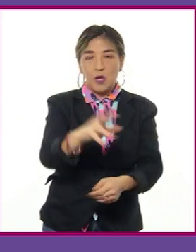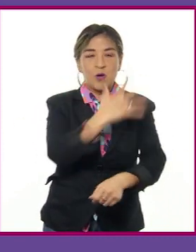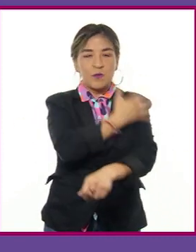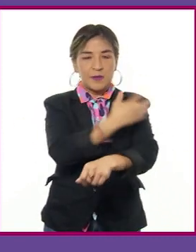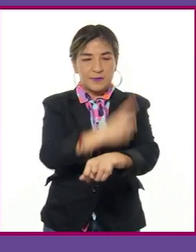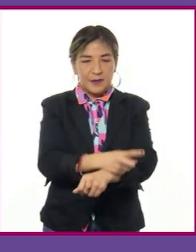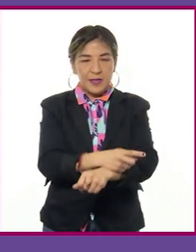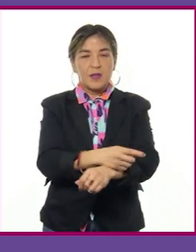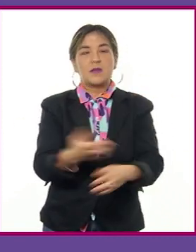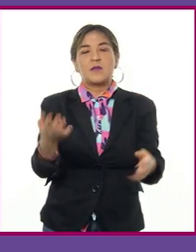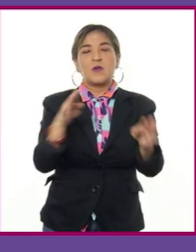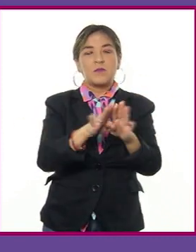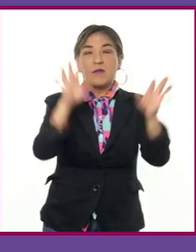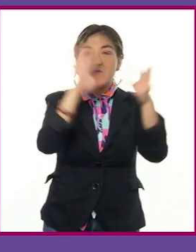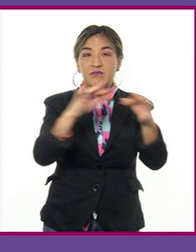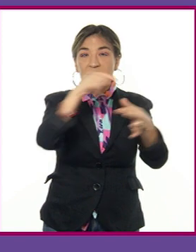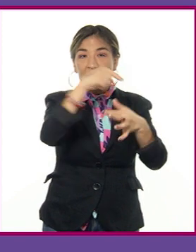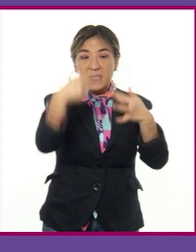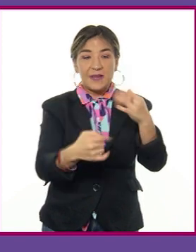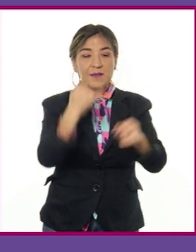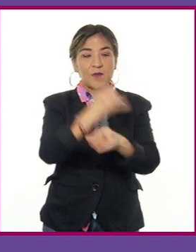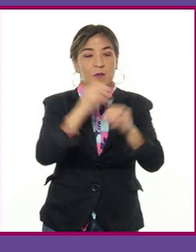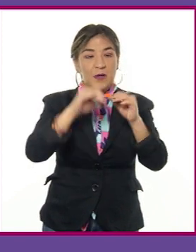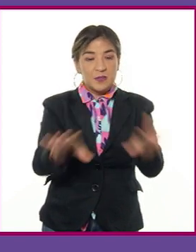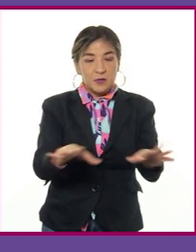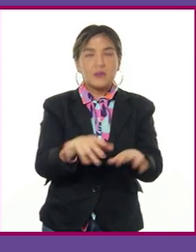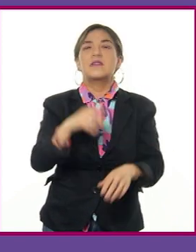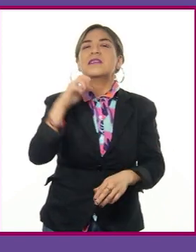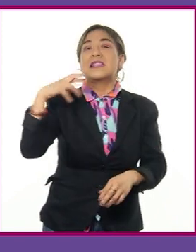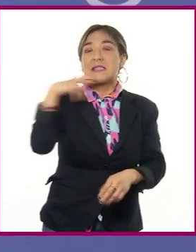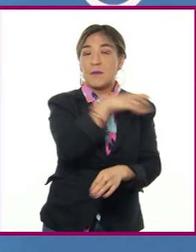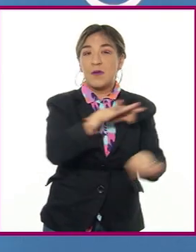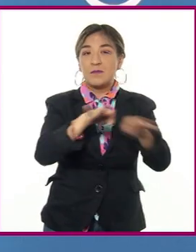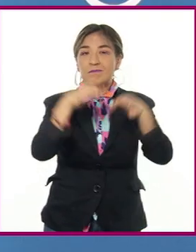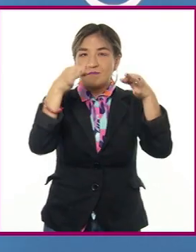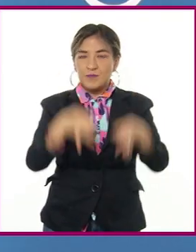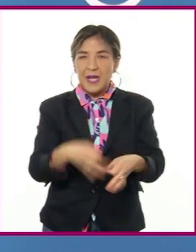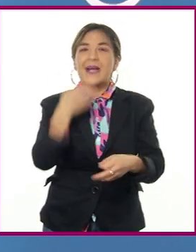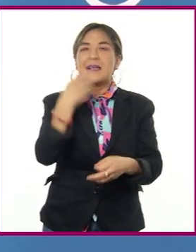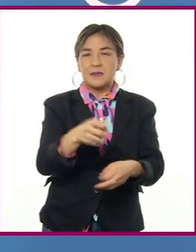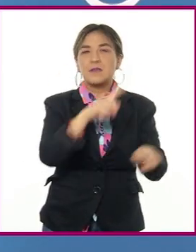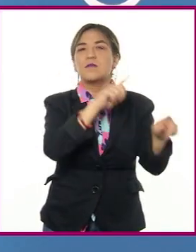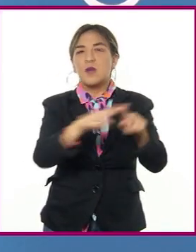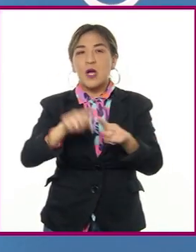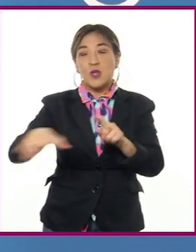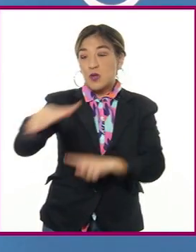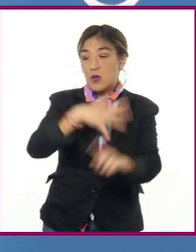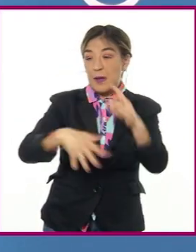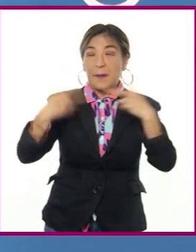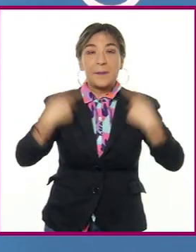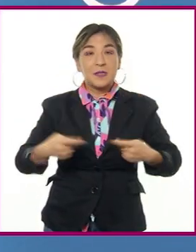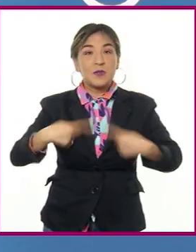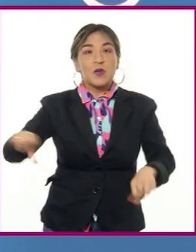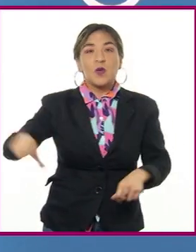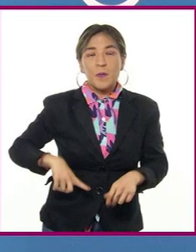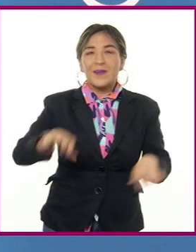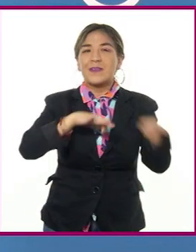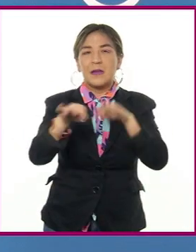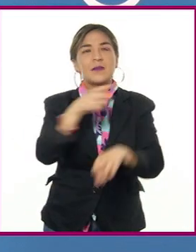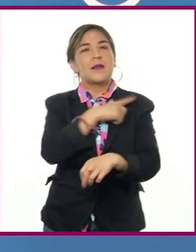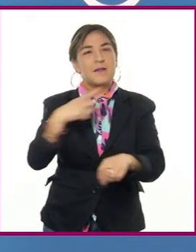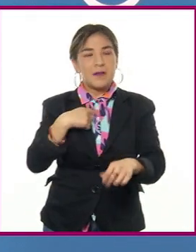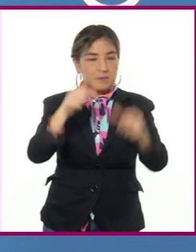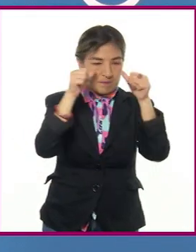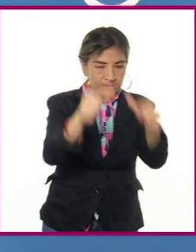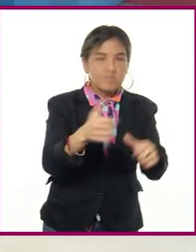de cuentas, transparencia y eficiencia son principios que toda servidora y servidor público debe observar en el desempeño